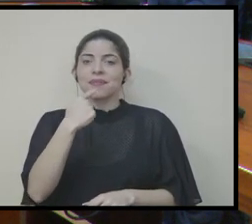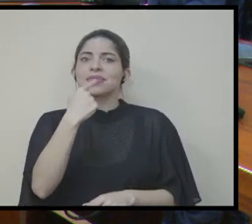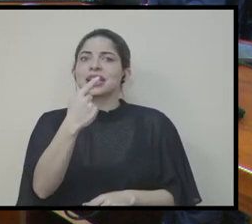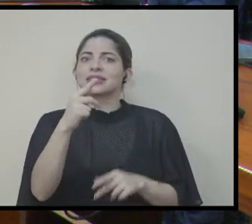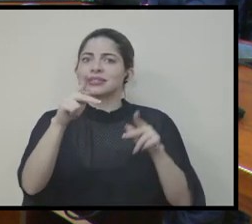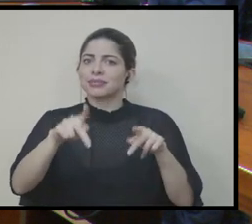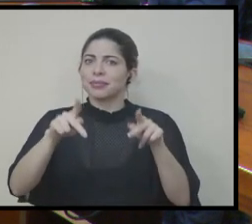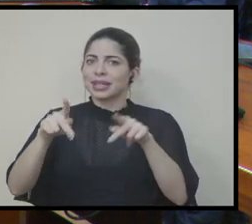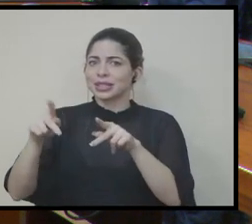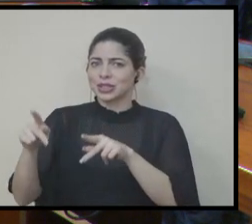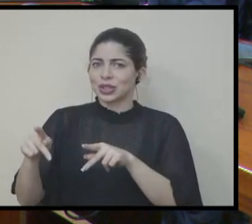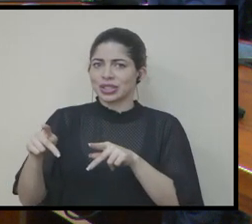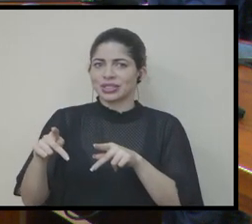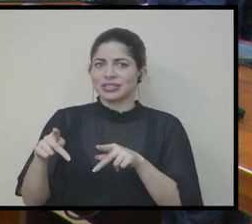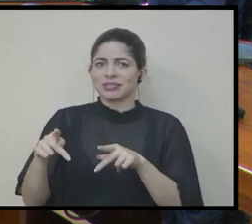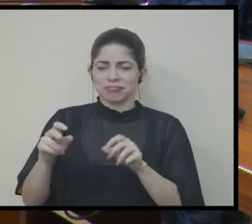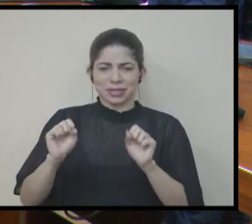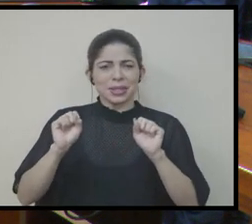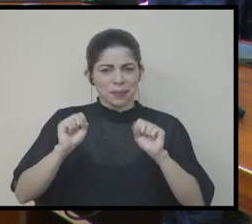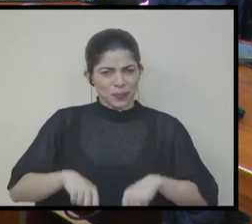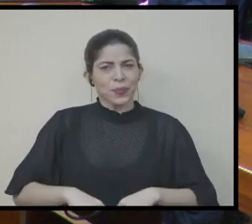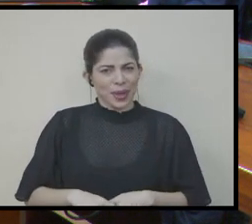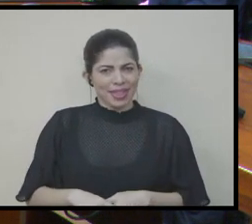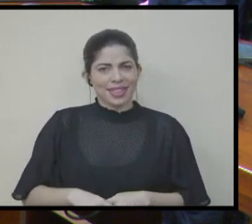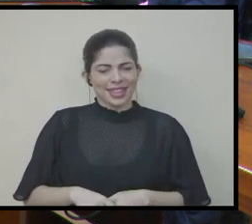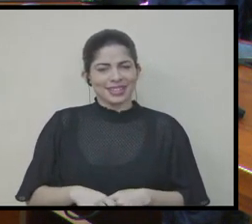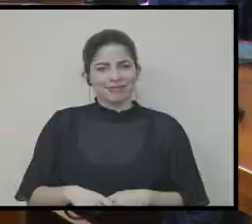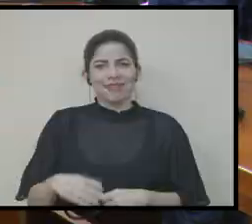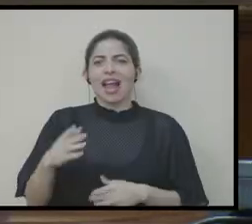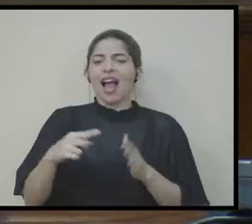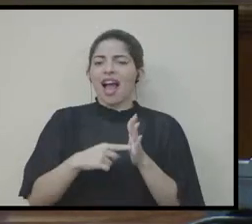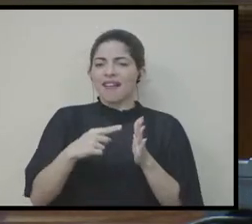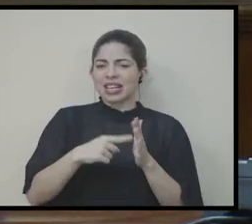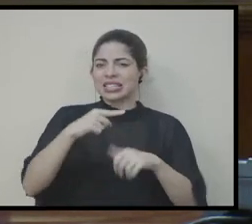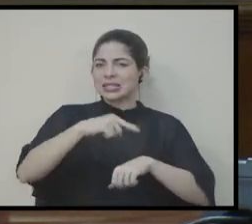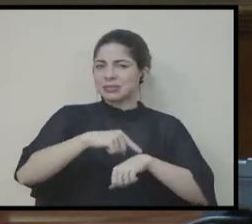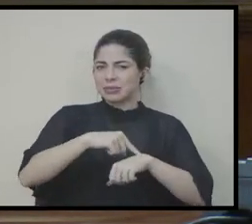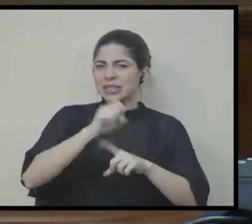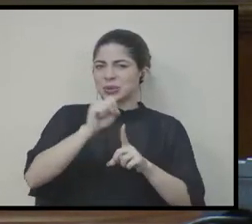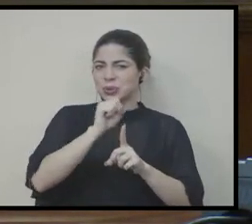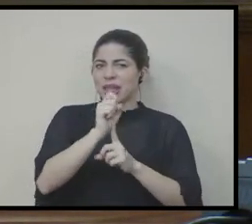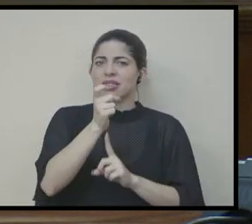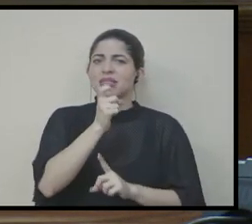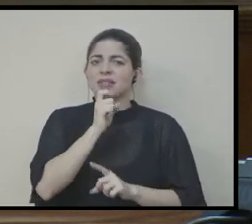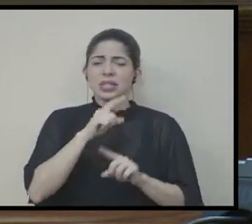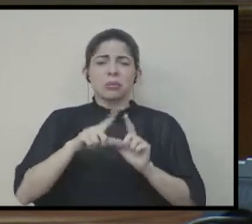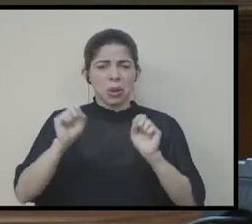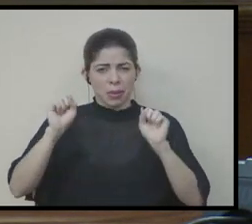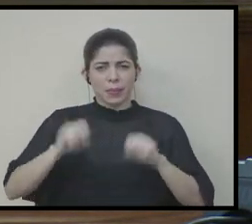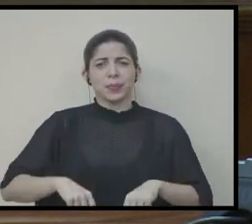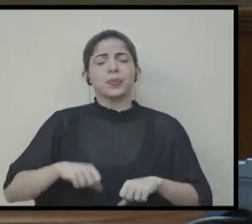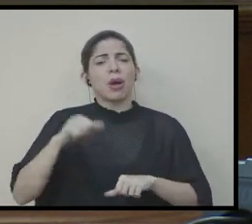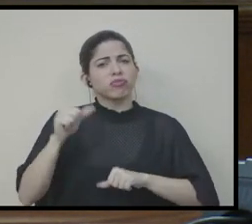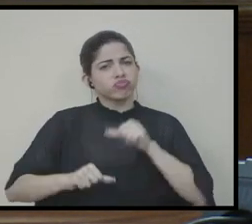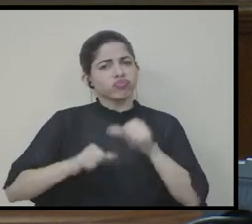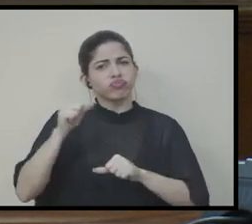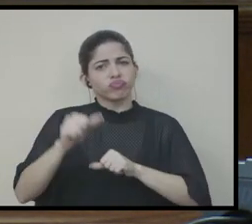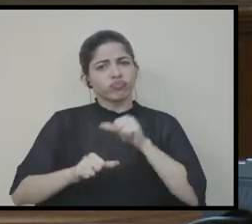gente que sí se puede, que así es, hay así momentos es. Difíciles, pero que sí se puede salir